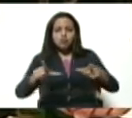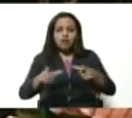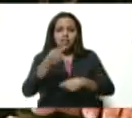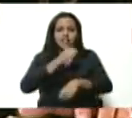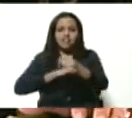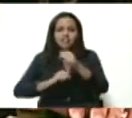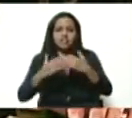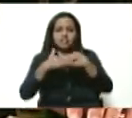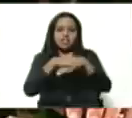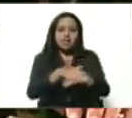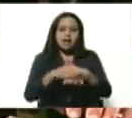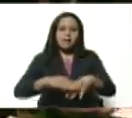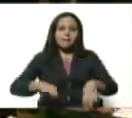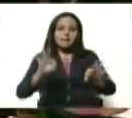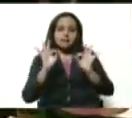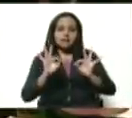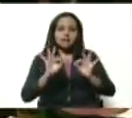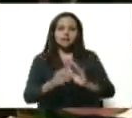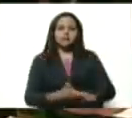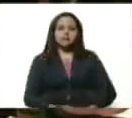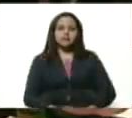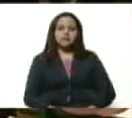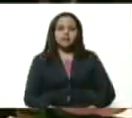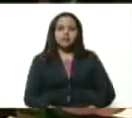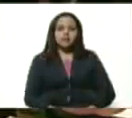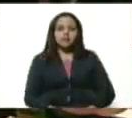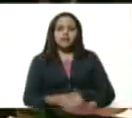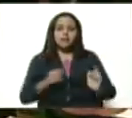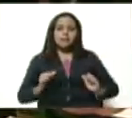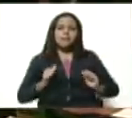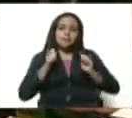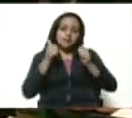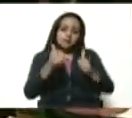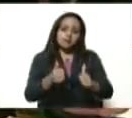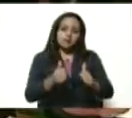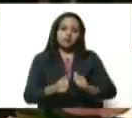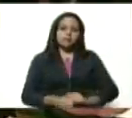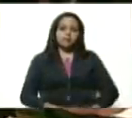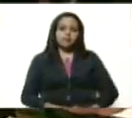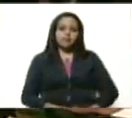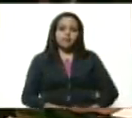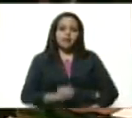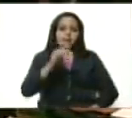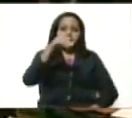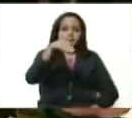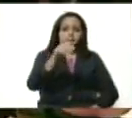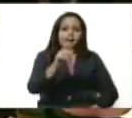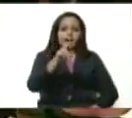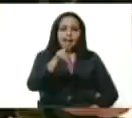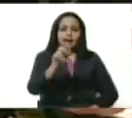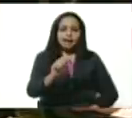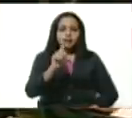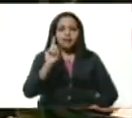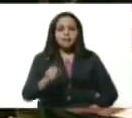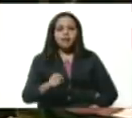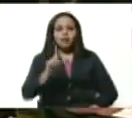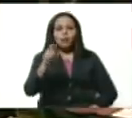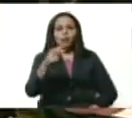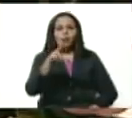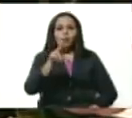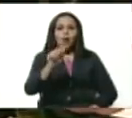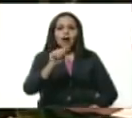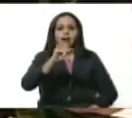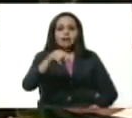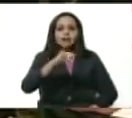especiales inicialmente vamos a comenzar en municipios mara y el municipio guajira ahí se va a